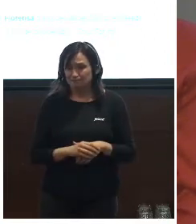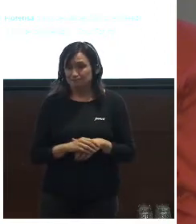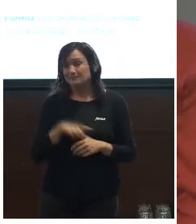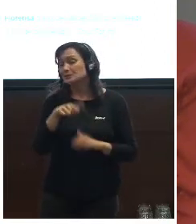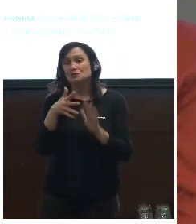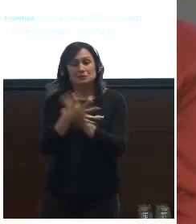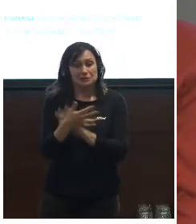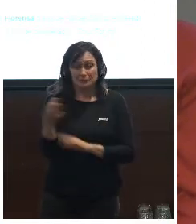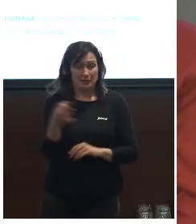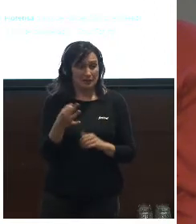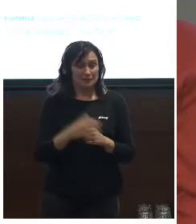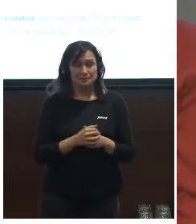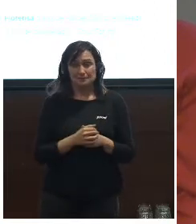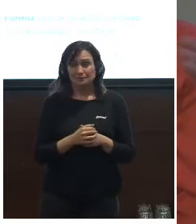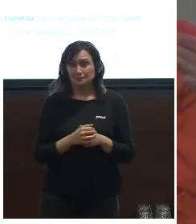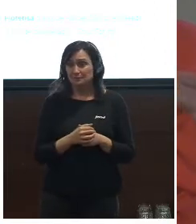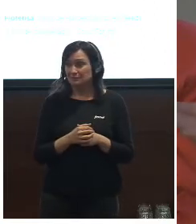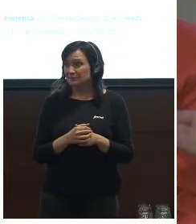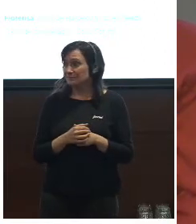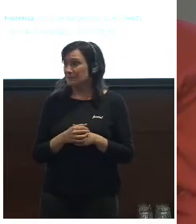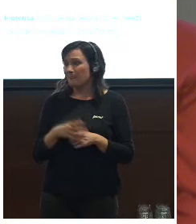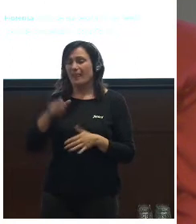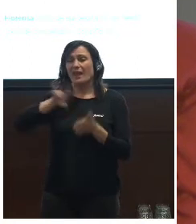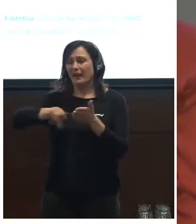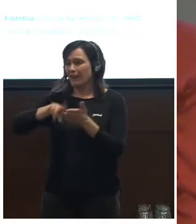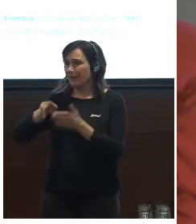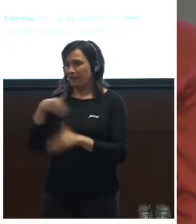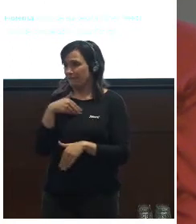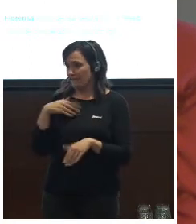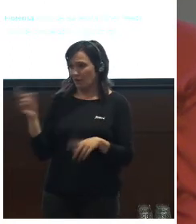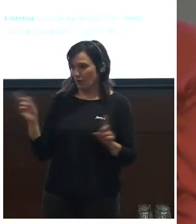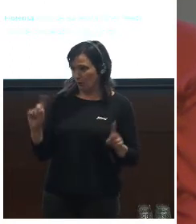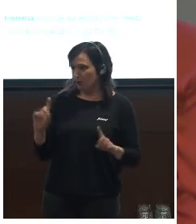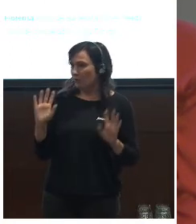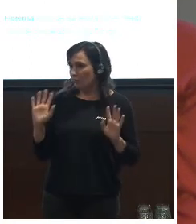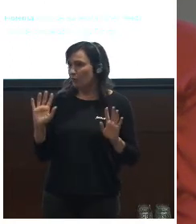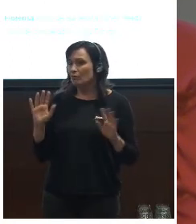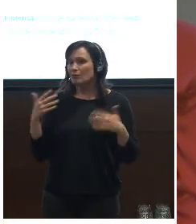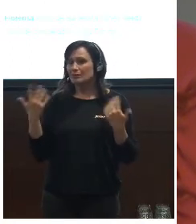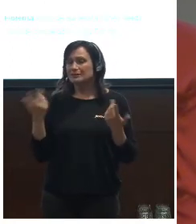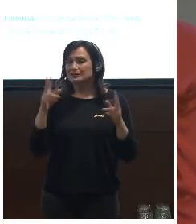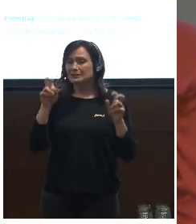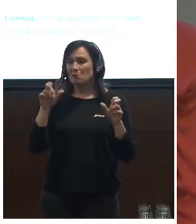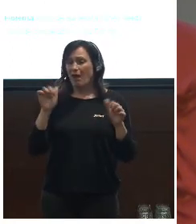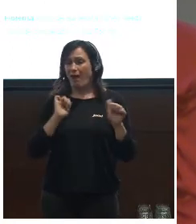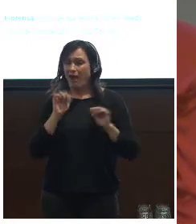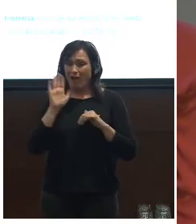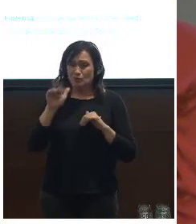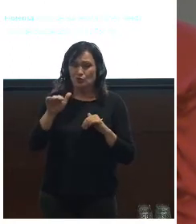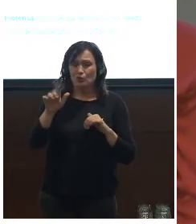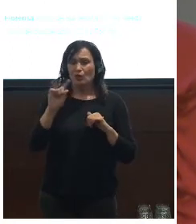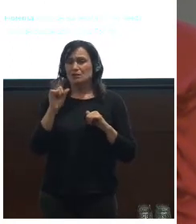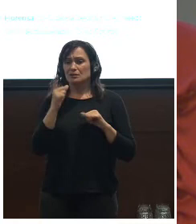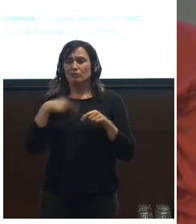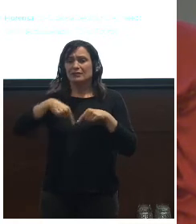Que ya no digamos, ya han hablado todos, para no repetir, como decía la compañera, para no repetir lo mismo, el tema de las excursiones, el tema del transporte en